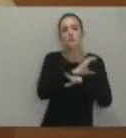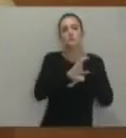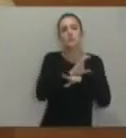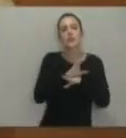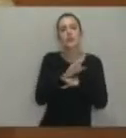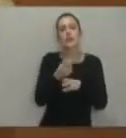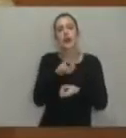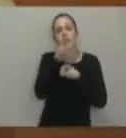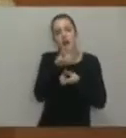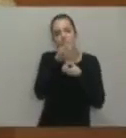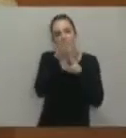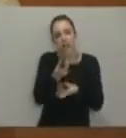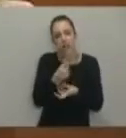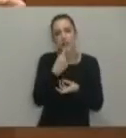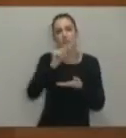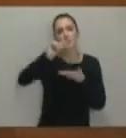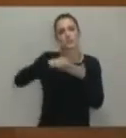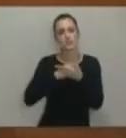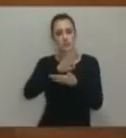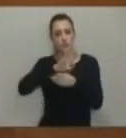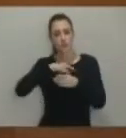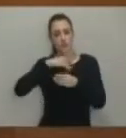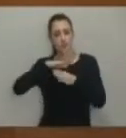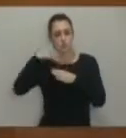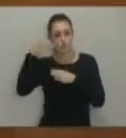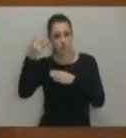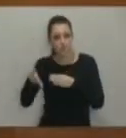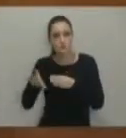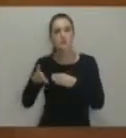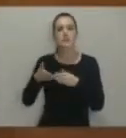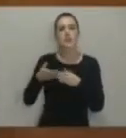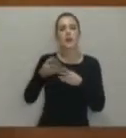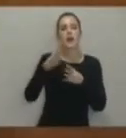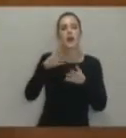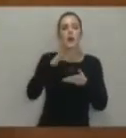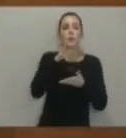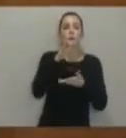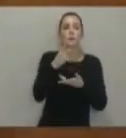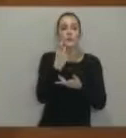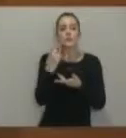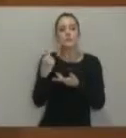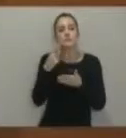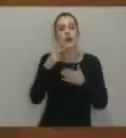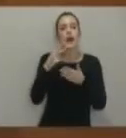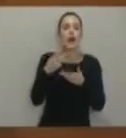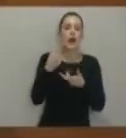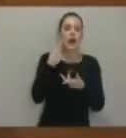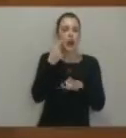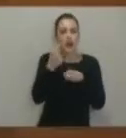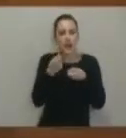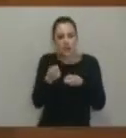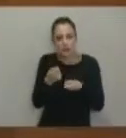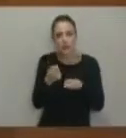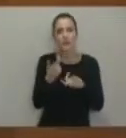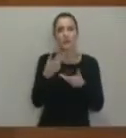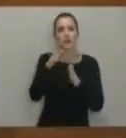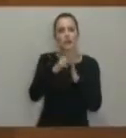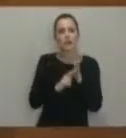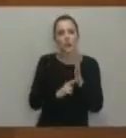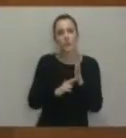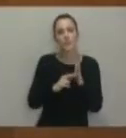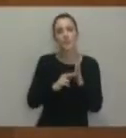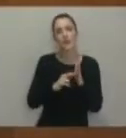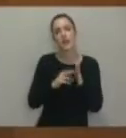que motivan esta contratación externa sería la necesidad de regularizar formalmente una situación que se llevaba